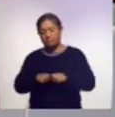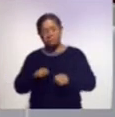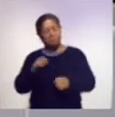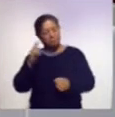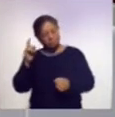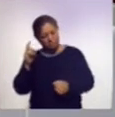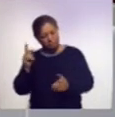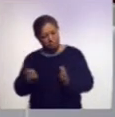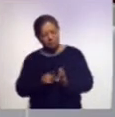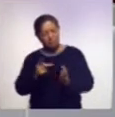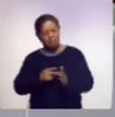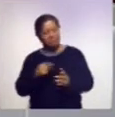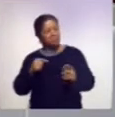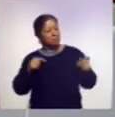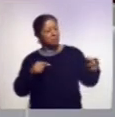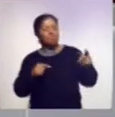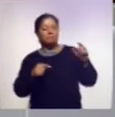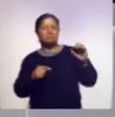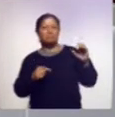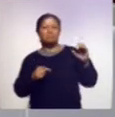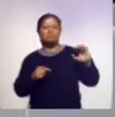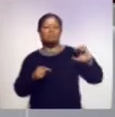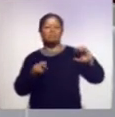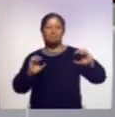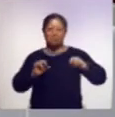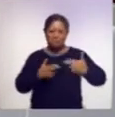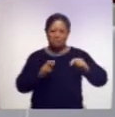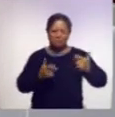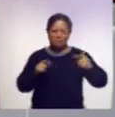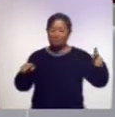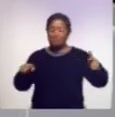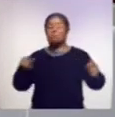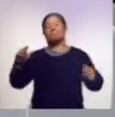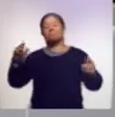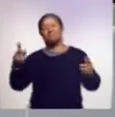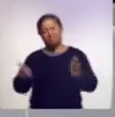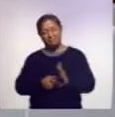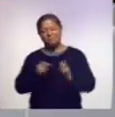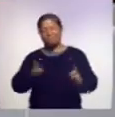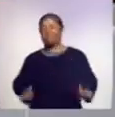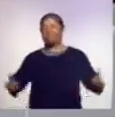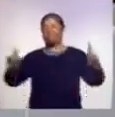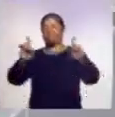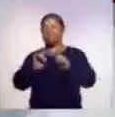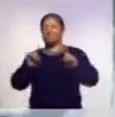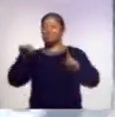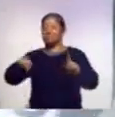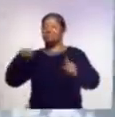camino y al enfrentar a Cafetaleros de Chiapas logró nuevamente la victoria.